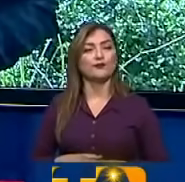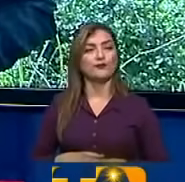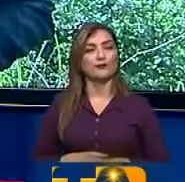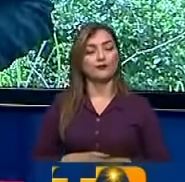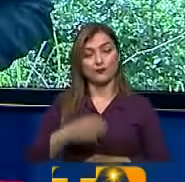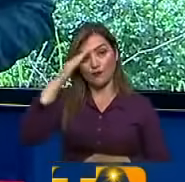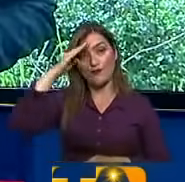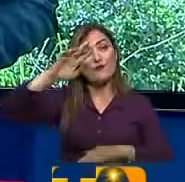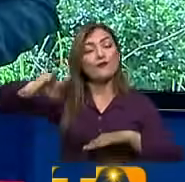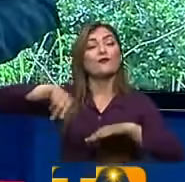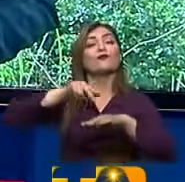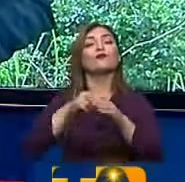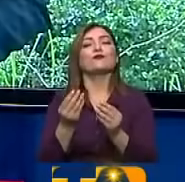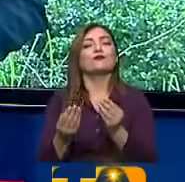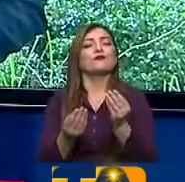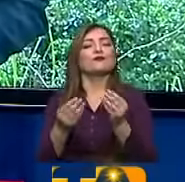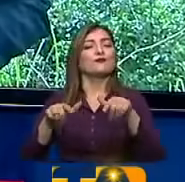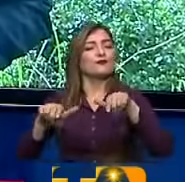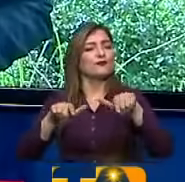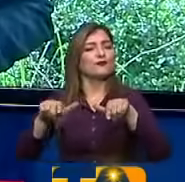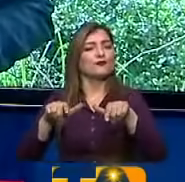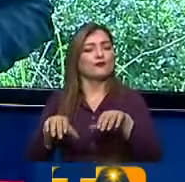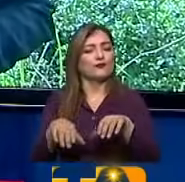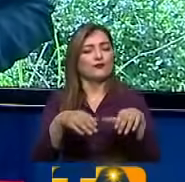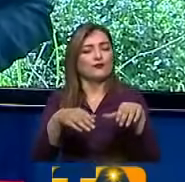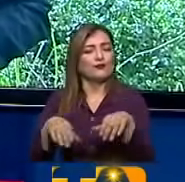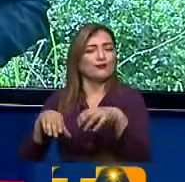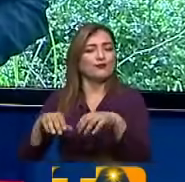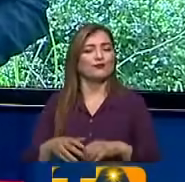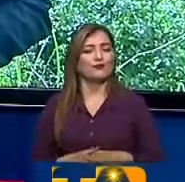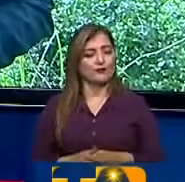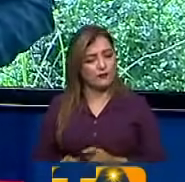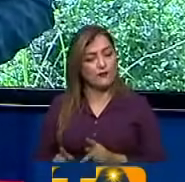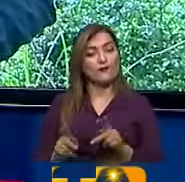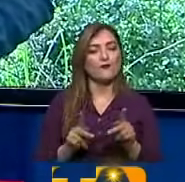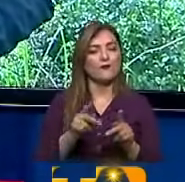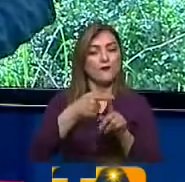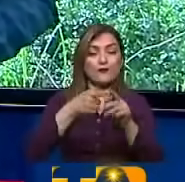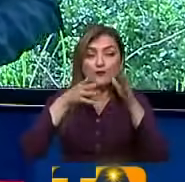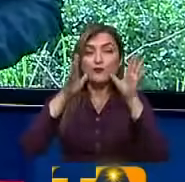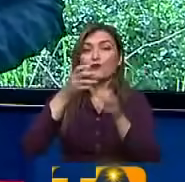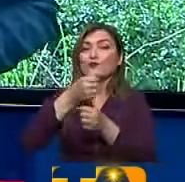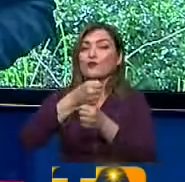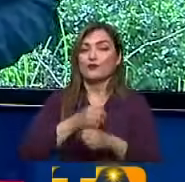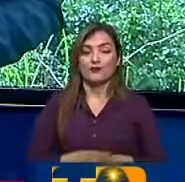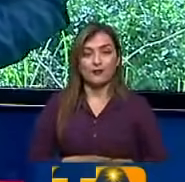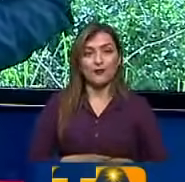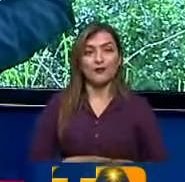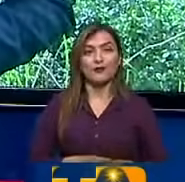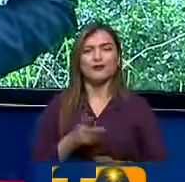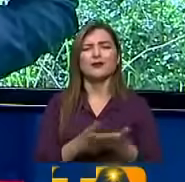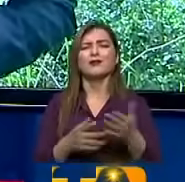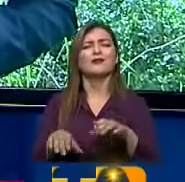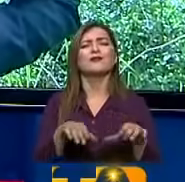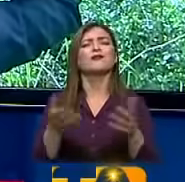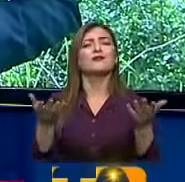La Policía Nacional realiza en este sector algunas actividades como parte del plan Diciembre Seguro. Juan Miguel, ¿en qué consisten